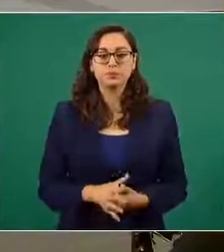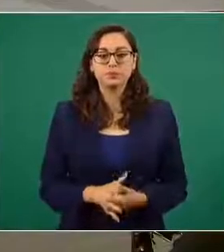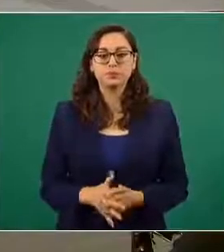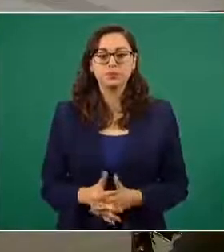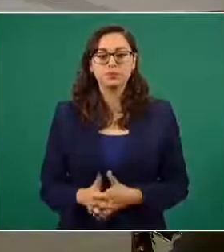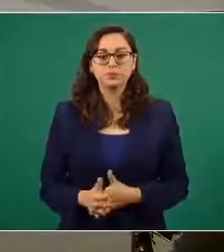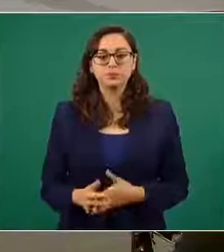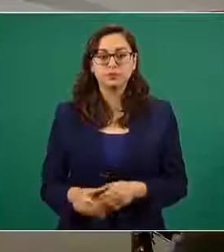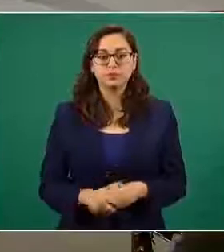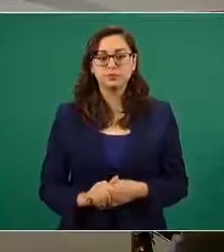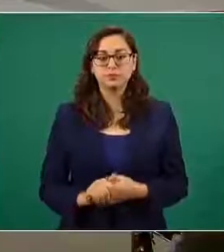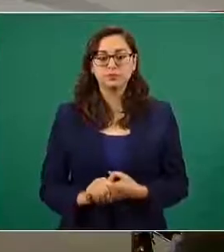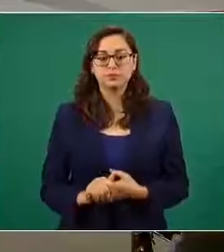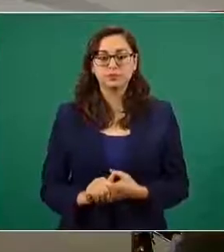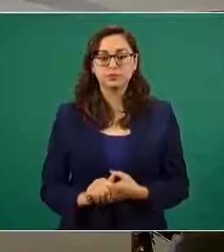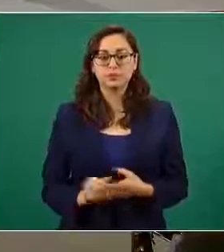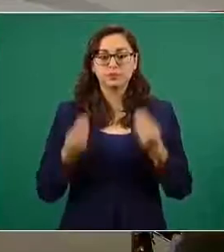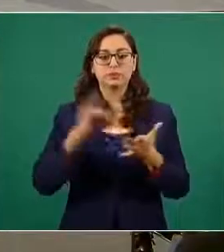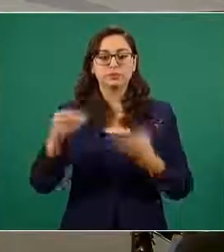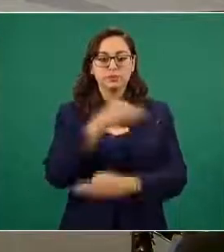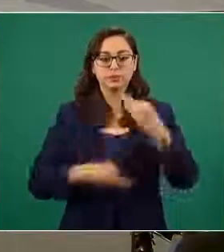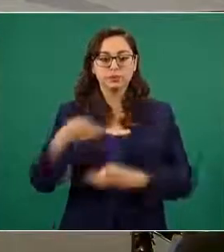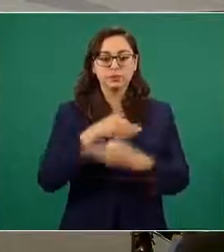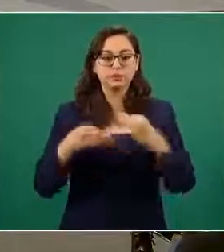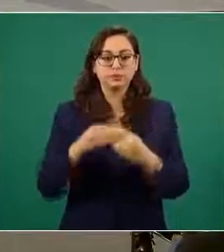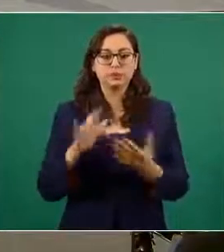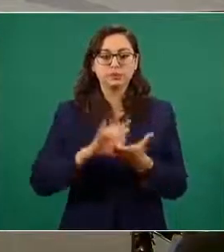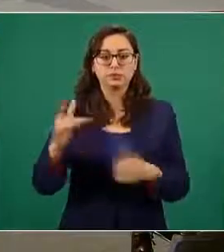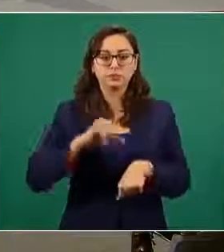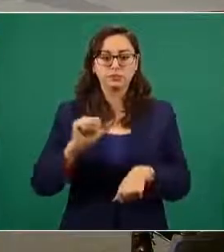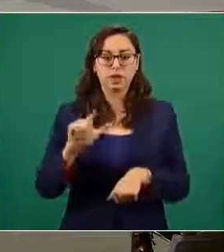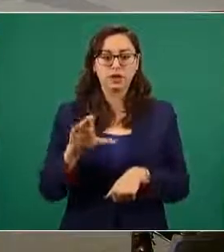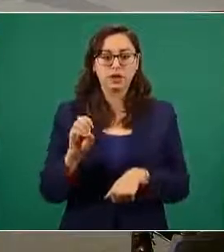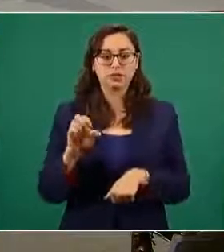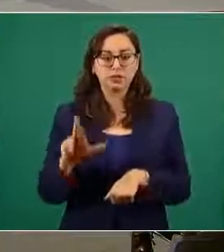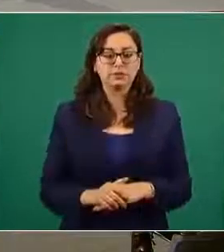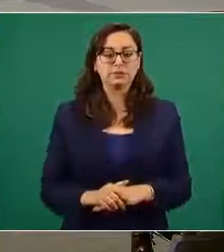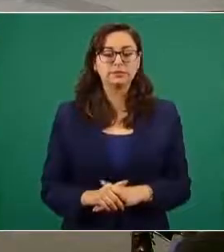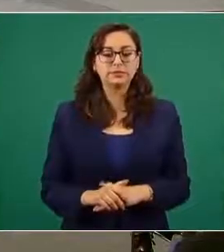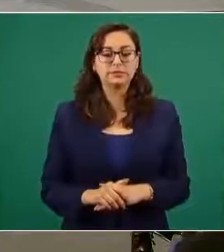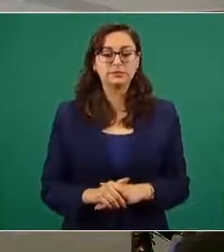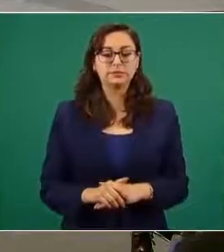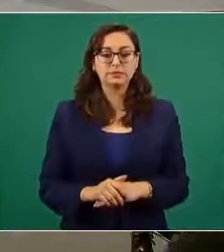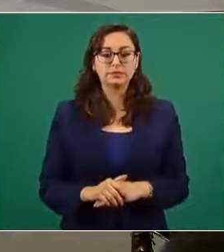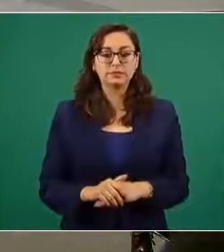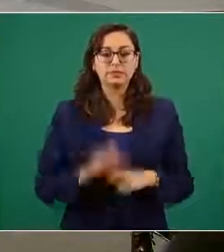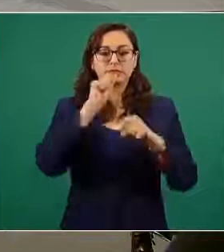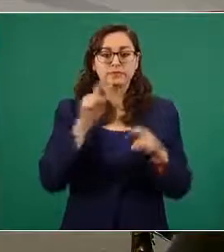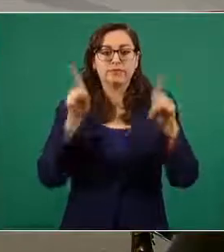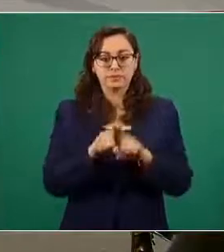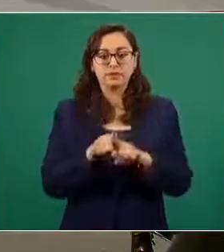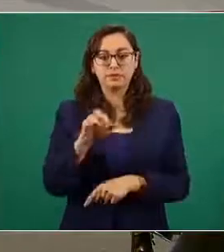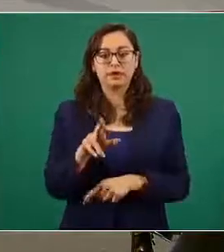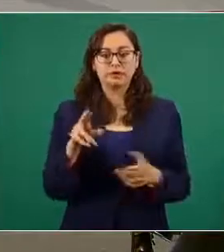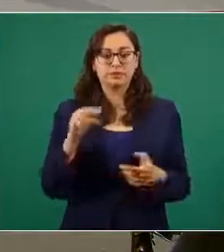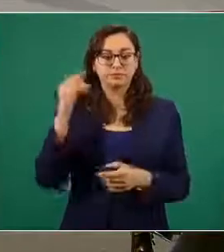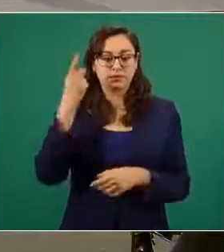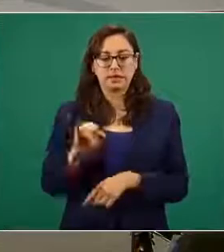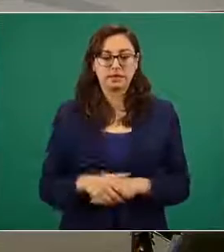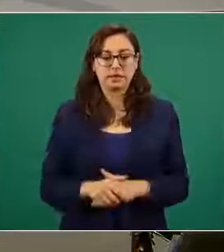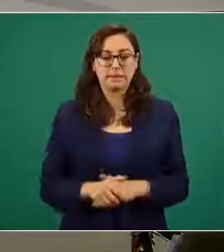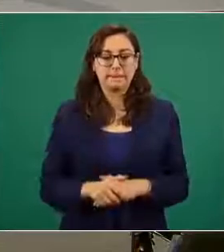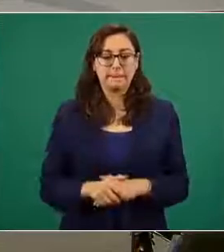Pues muchas gracias a todos, muchas gracias, doctor Alcocer. También saludamos a Juan Ferrer de INSABI,